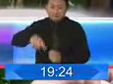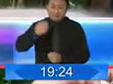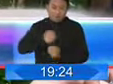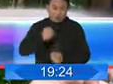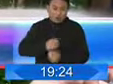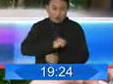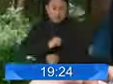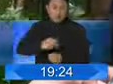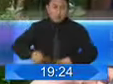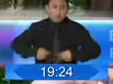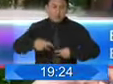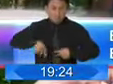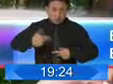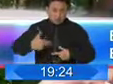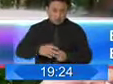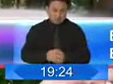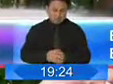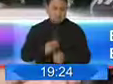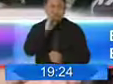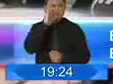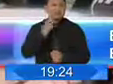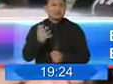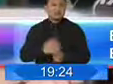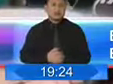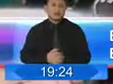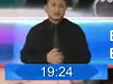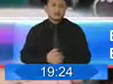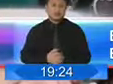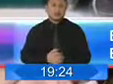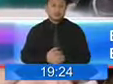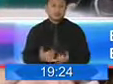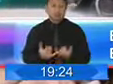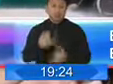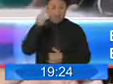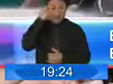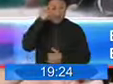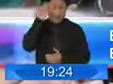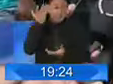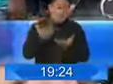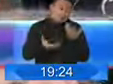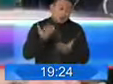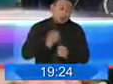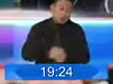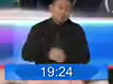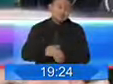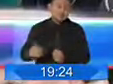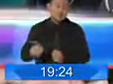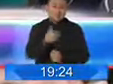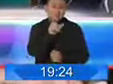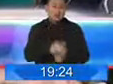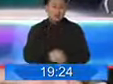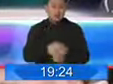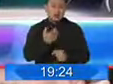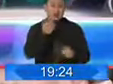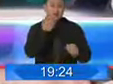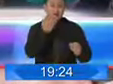o que sea morador de este lugar. Se presume que ha sido ajusticiado,